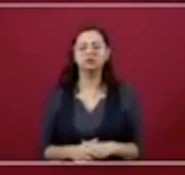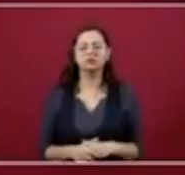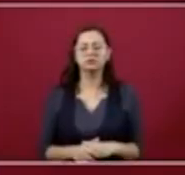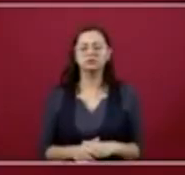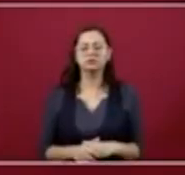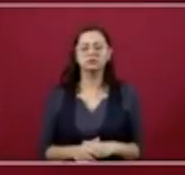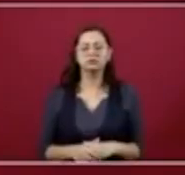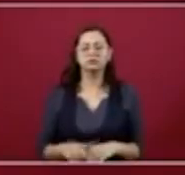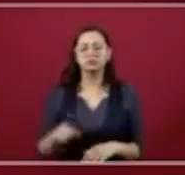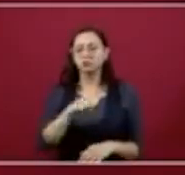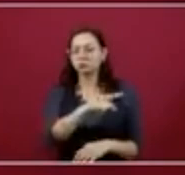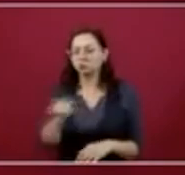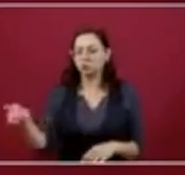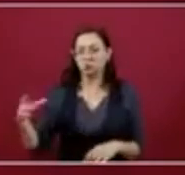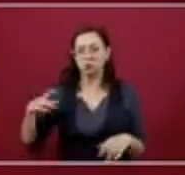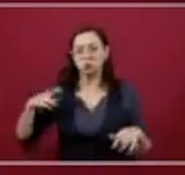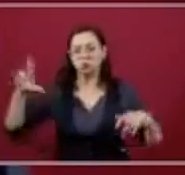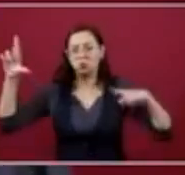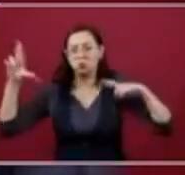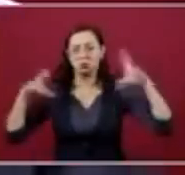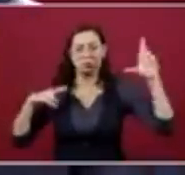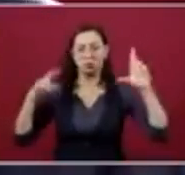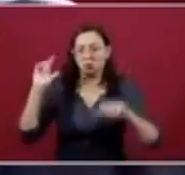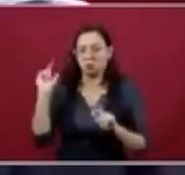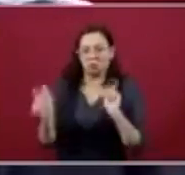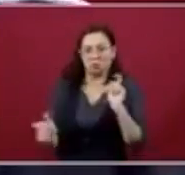es voluntario todo. Pero